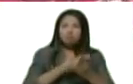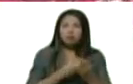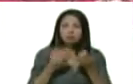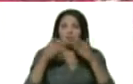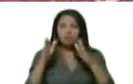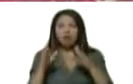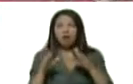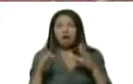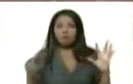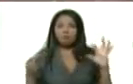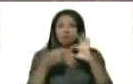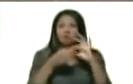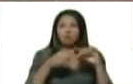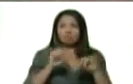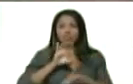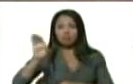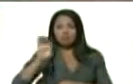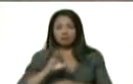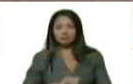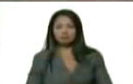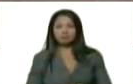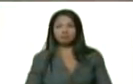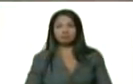popular armado del país.